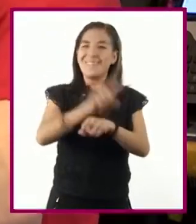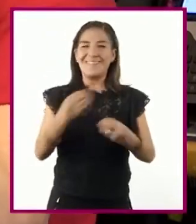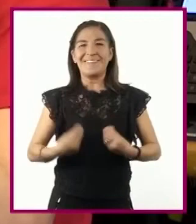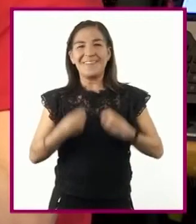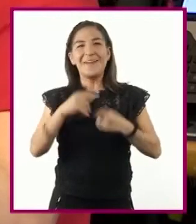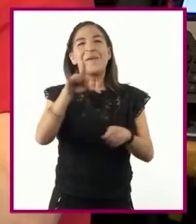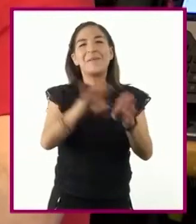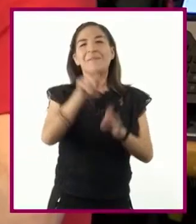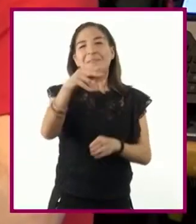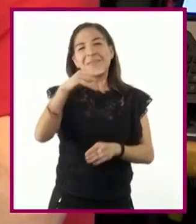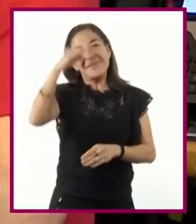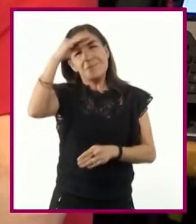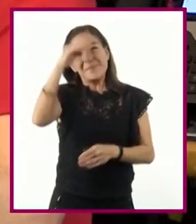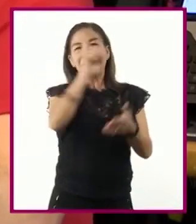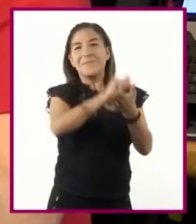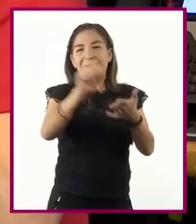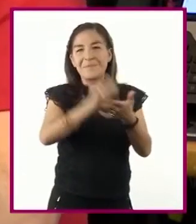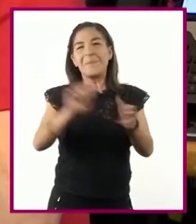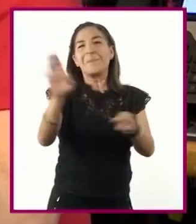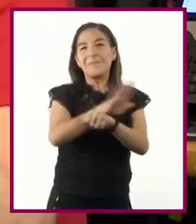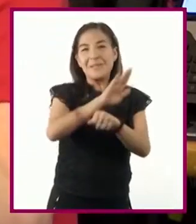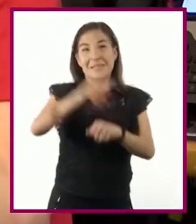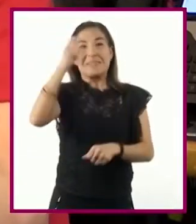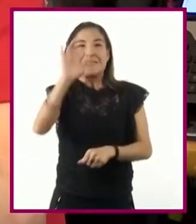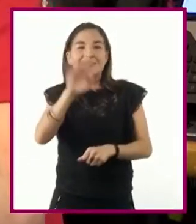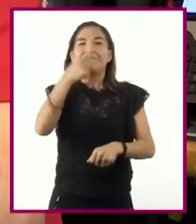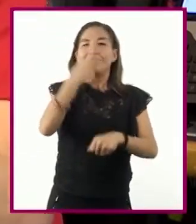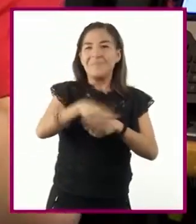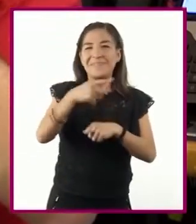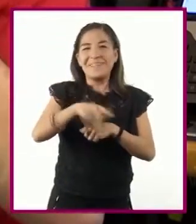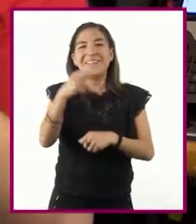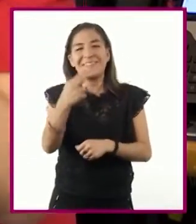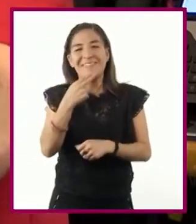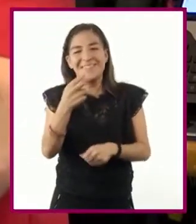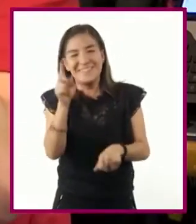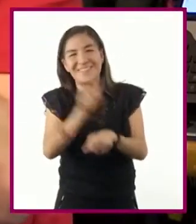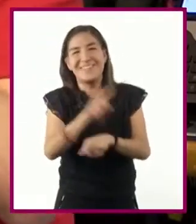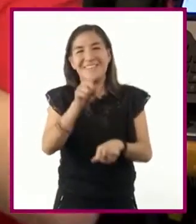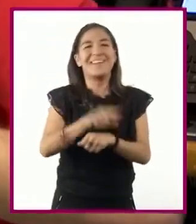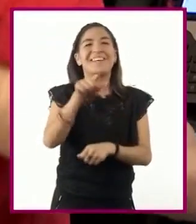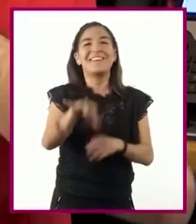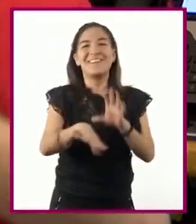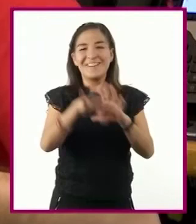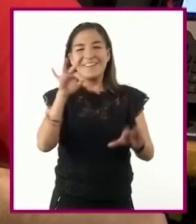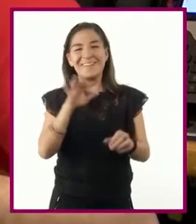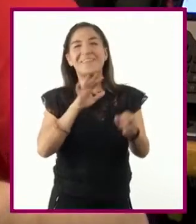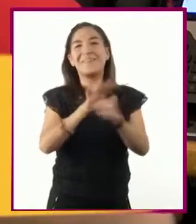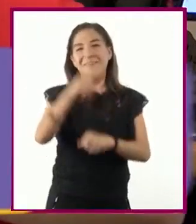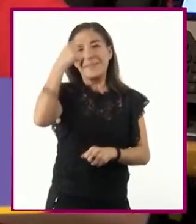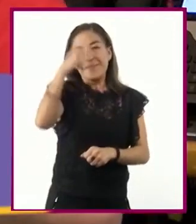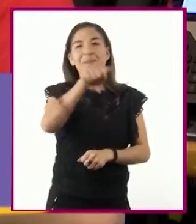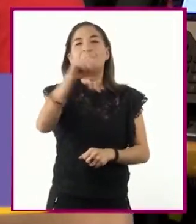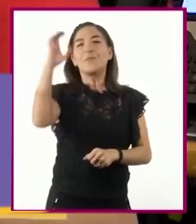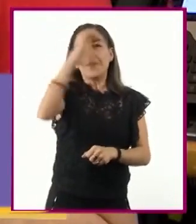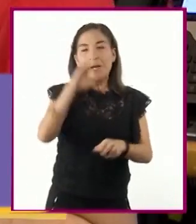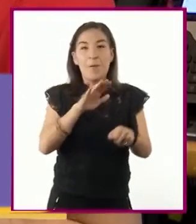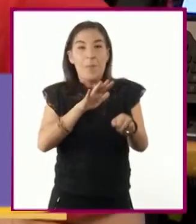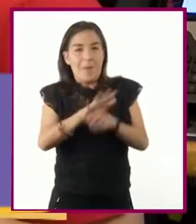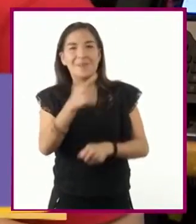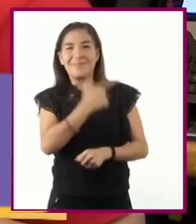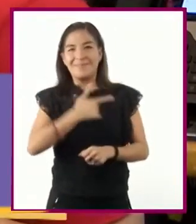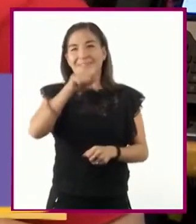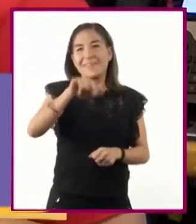una reflexión acerca de los beneficios y riesgos que implica su uso. Elijan una cultura que consideren